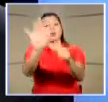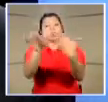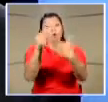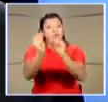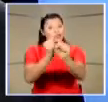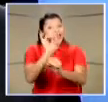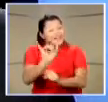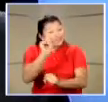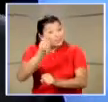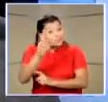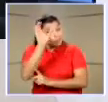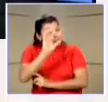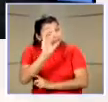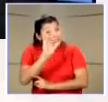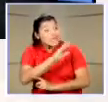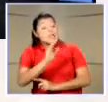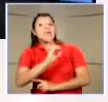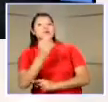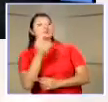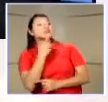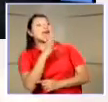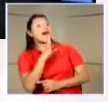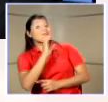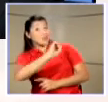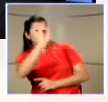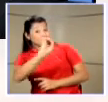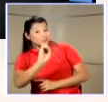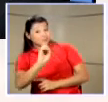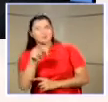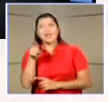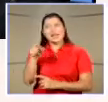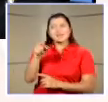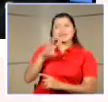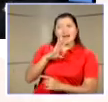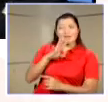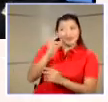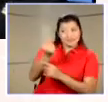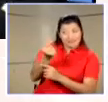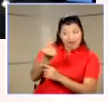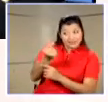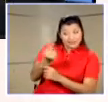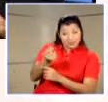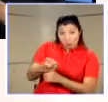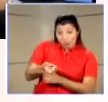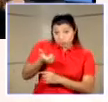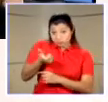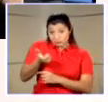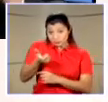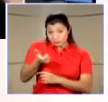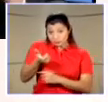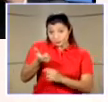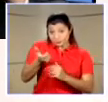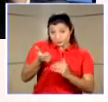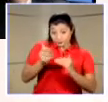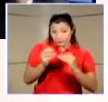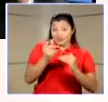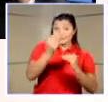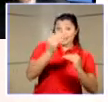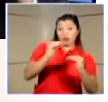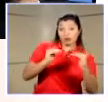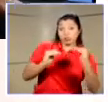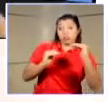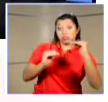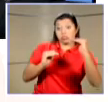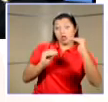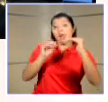que buscar. Y en los intereses, usted hablaba de los intereses. Salarios e inflación, perdón, ese tema en salarios e inflación es bastante controversial, porque